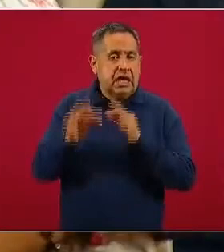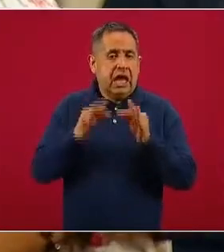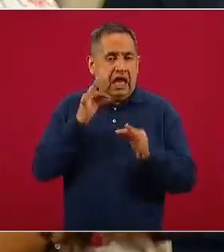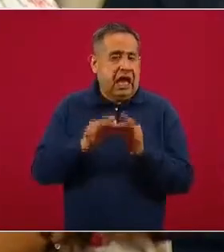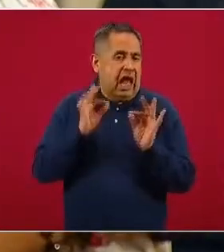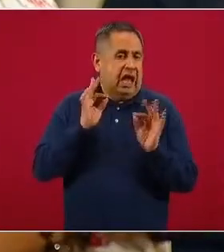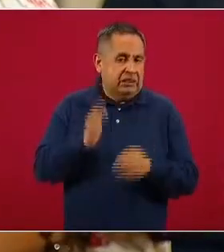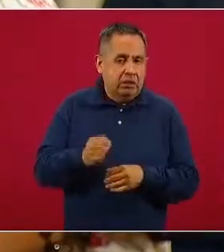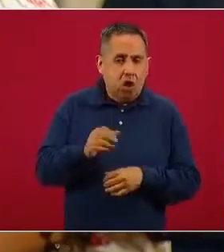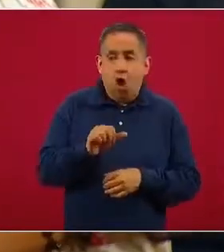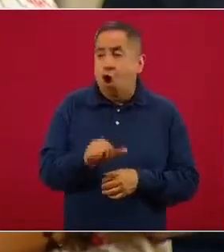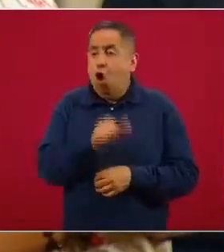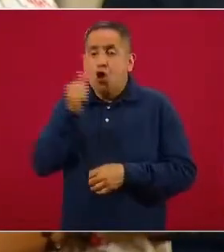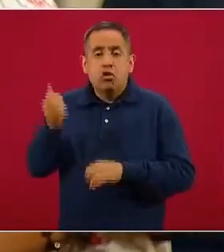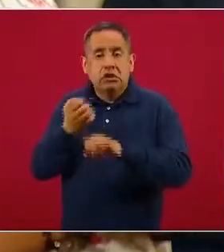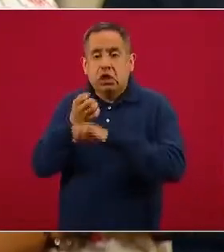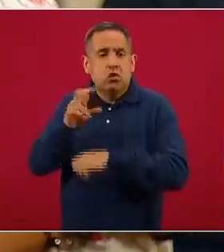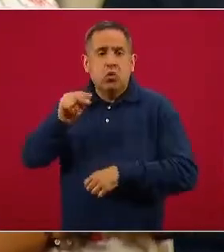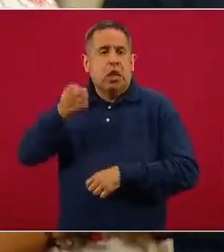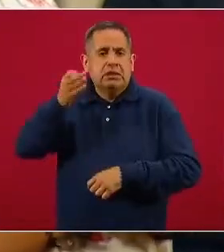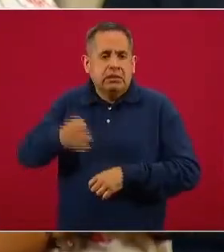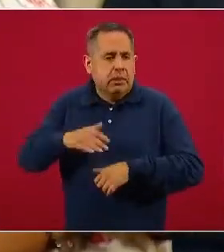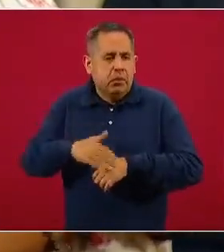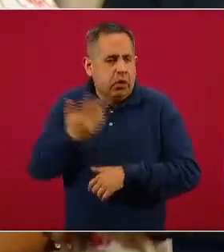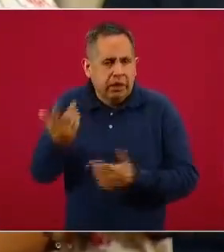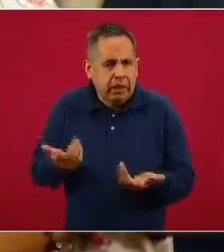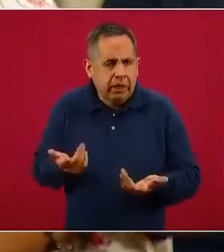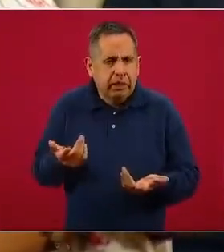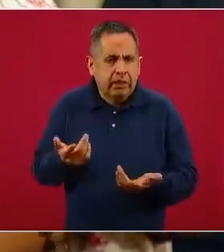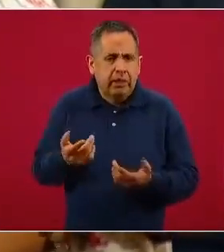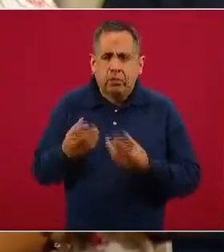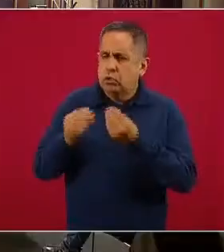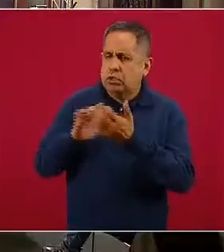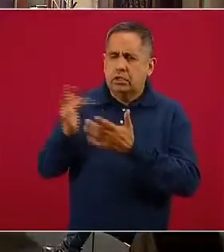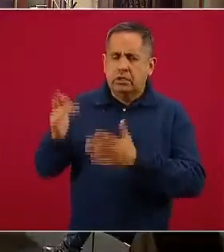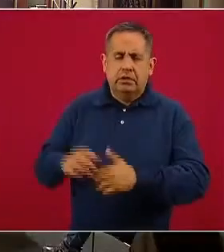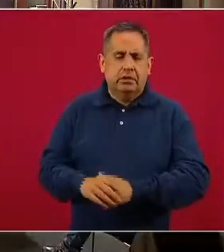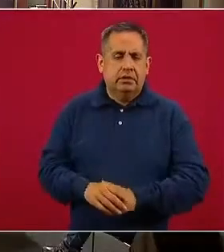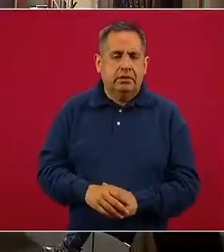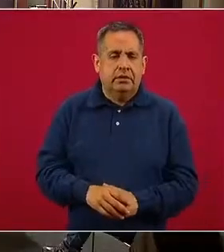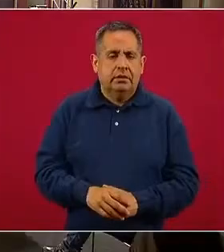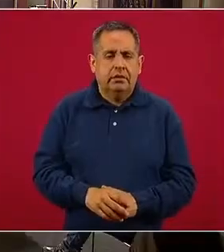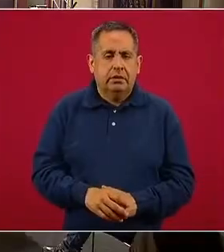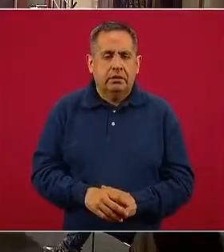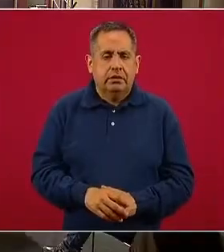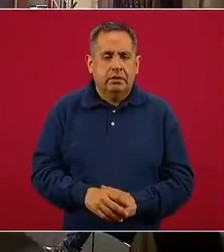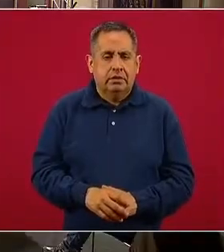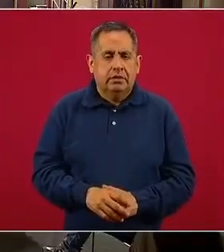no aceptaran las que faltan? Muchas gracias.